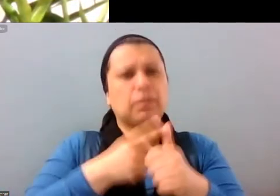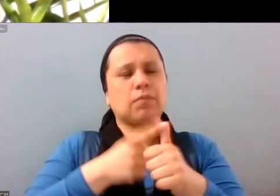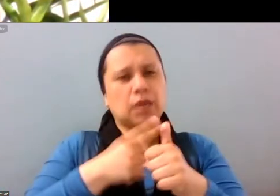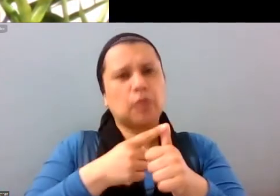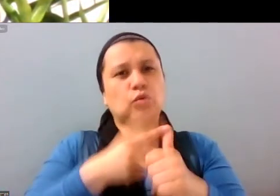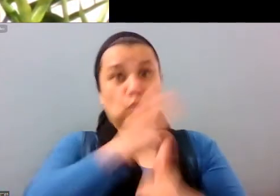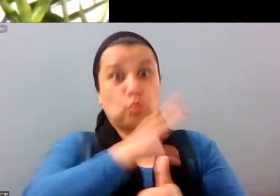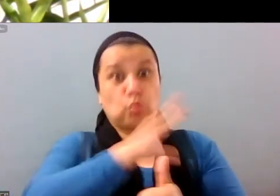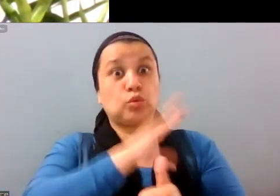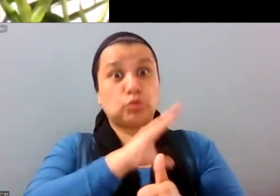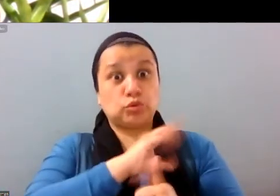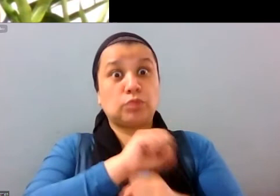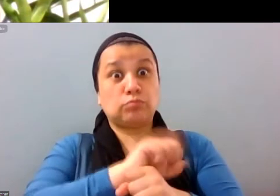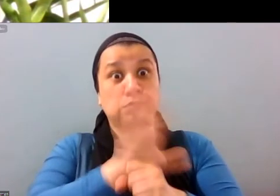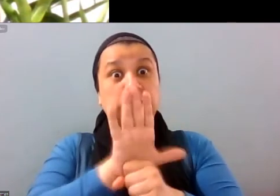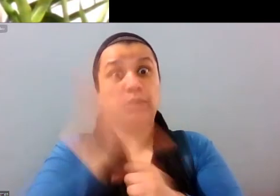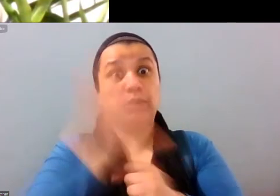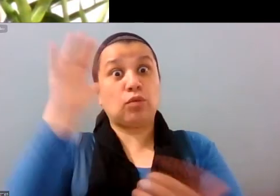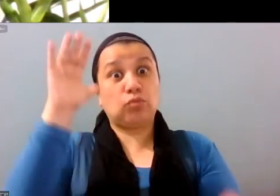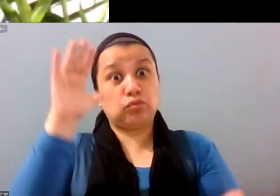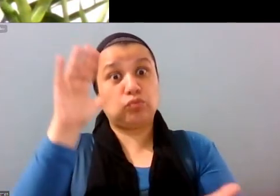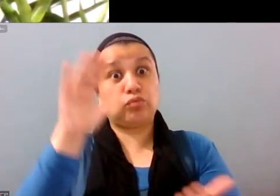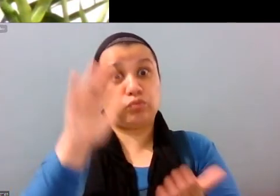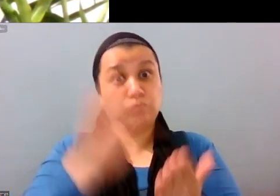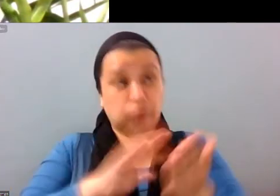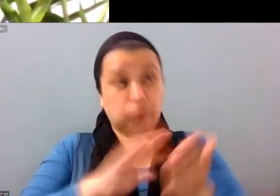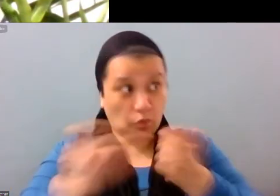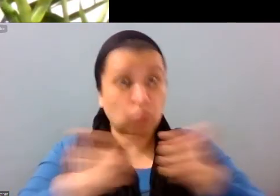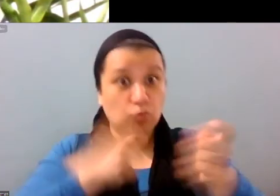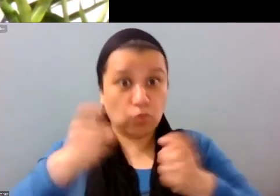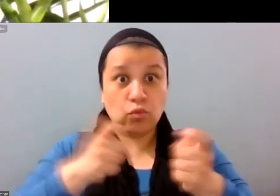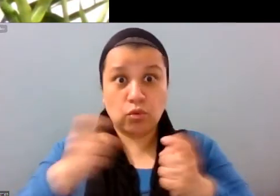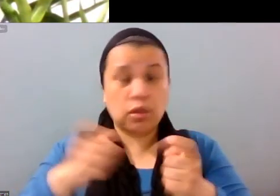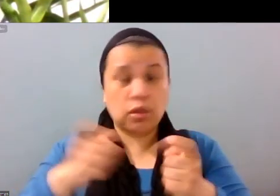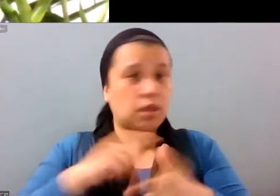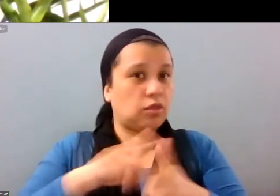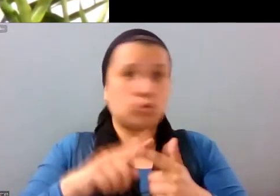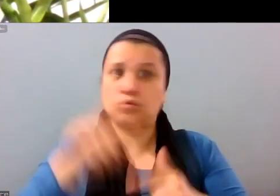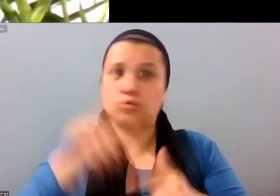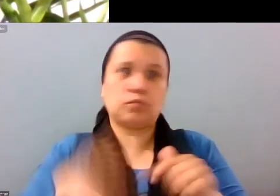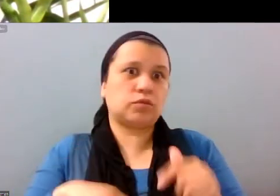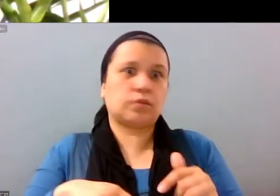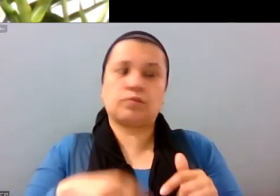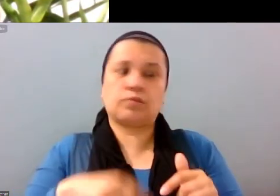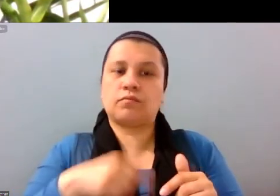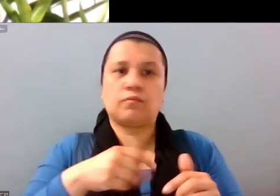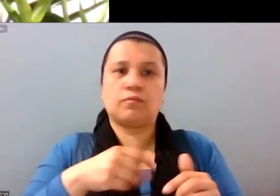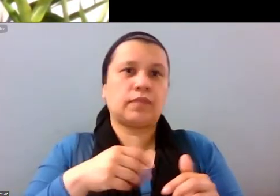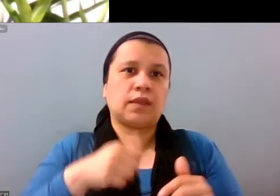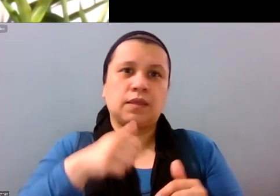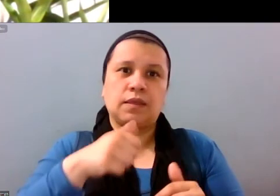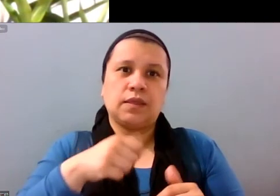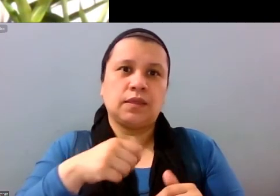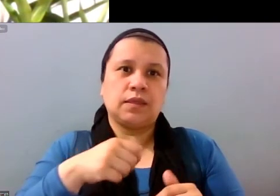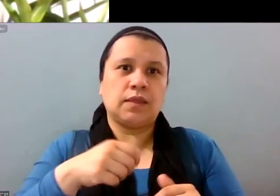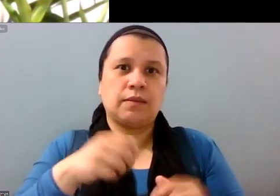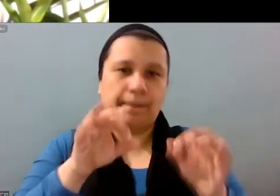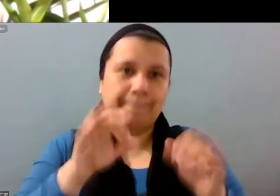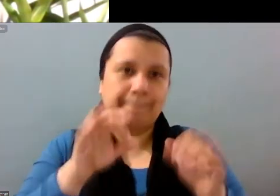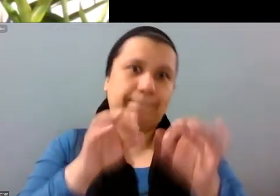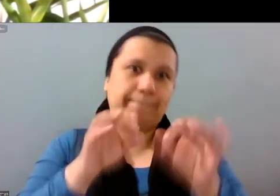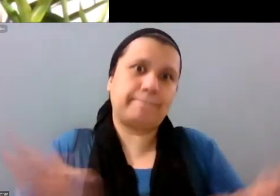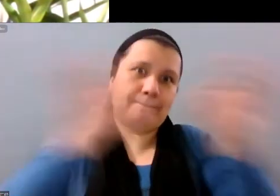pandemia ojalá estén bien controladas en todo el país que no sacrifiquemos nunca la salud de todas las personas